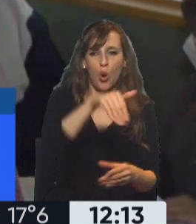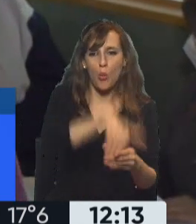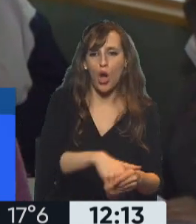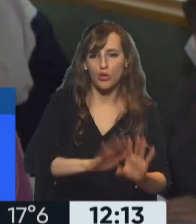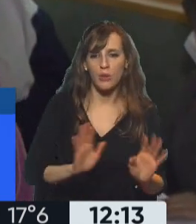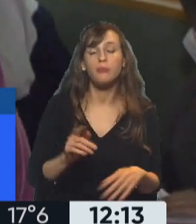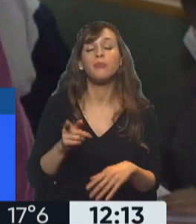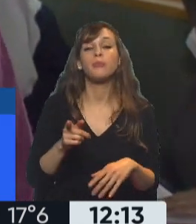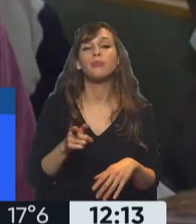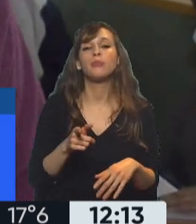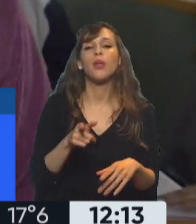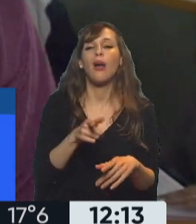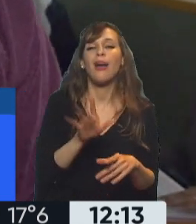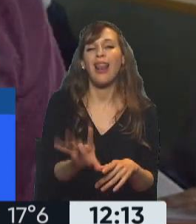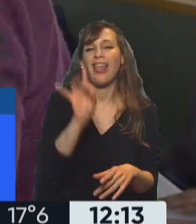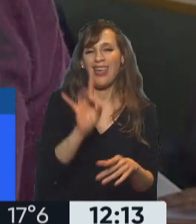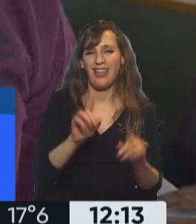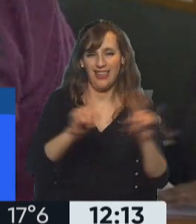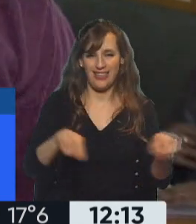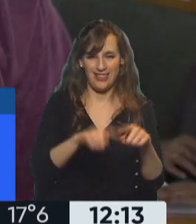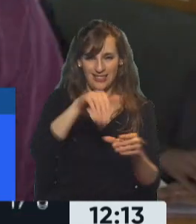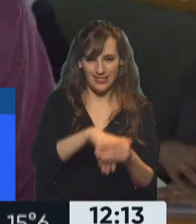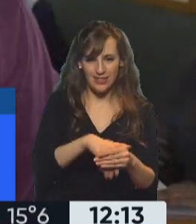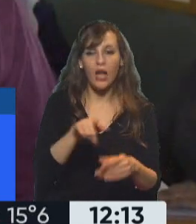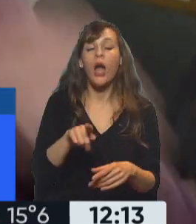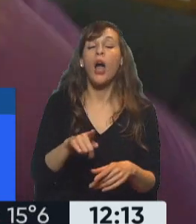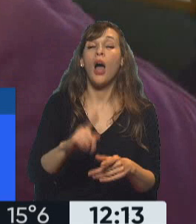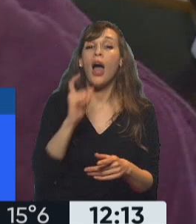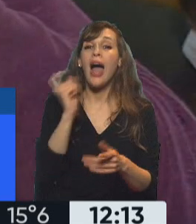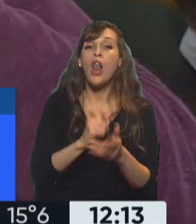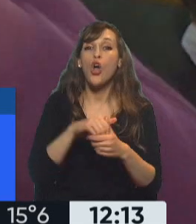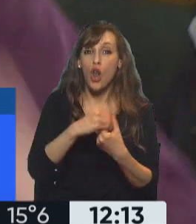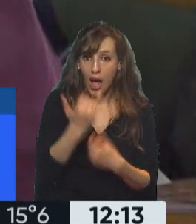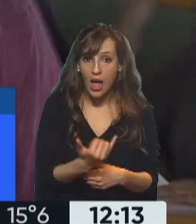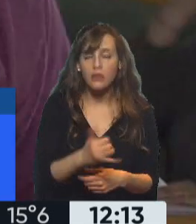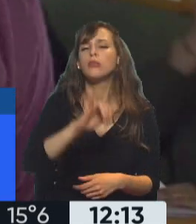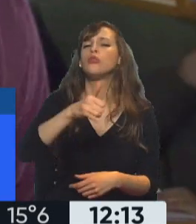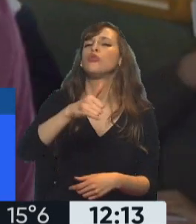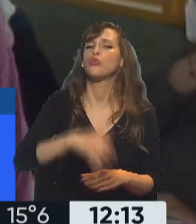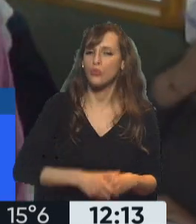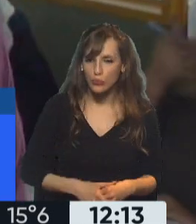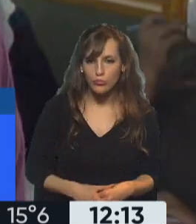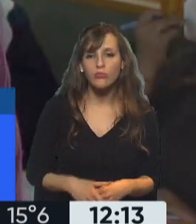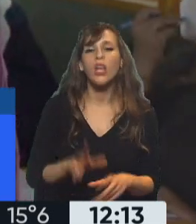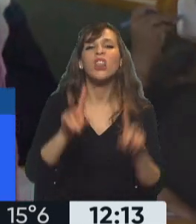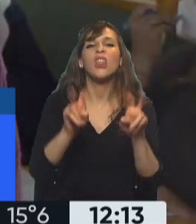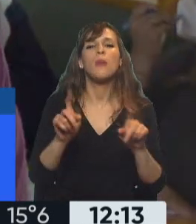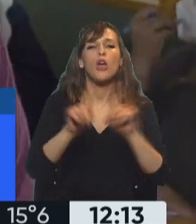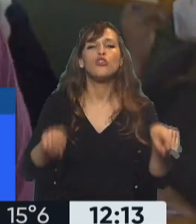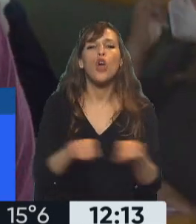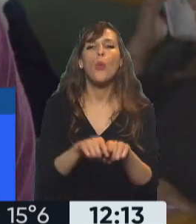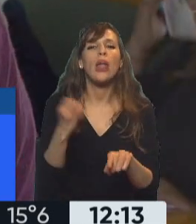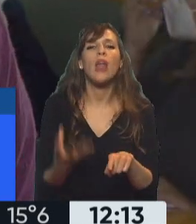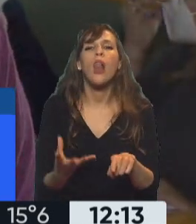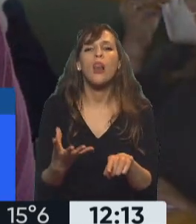las medidas de sanitización? Sí, todo normal. Todo bien. ¿Hay alcohol en gel? Está todo disponible. ¿Y con el sobre cómo hizo? ¿Cómo lo